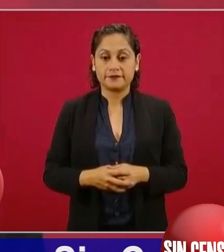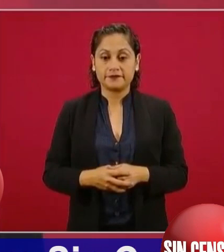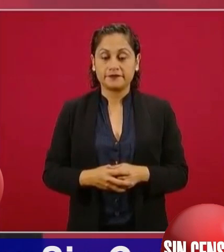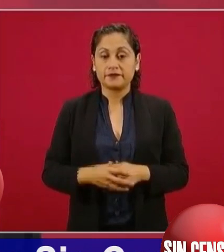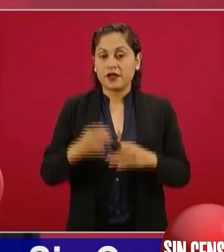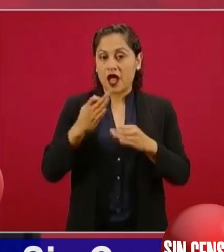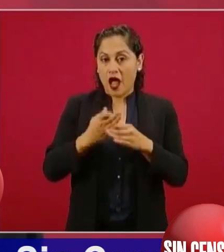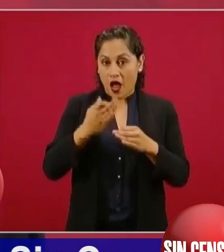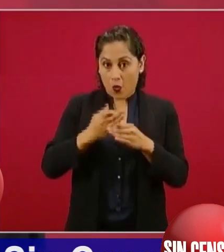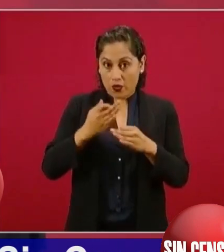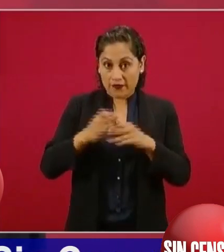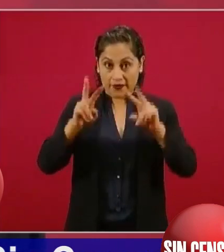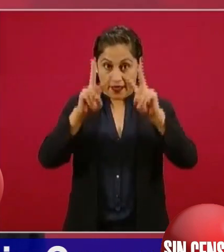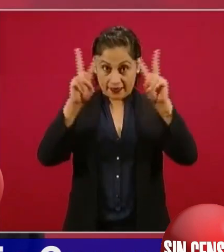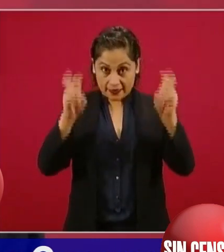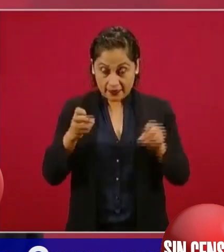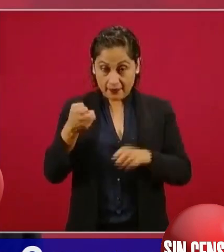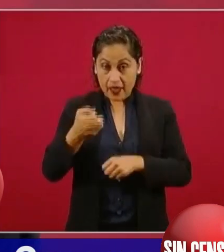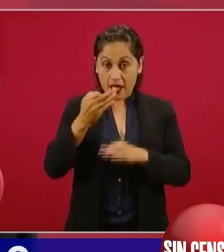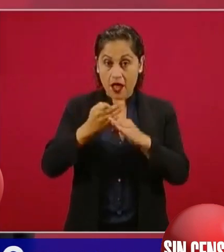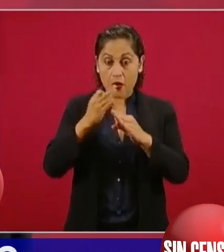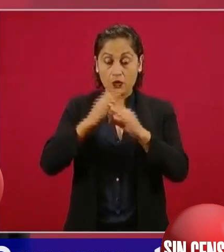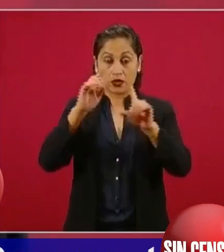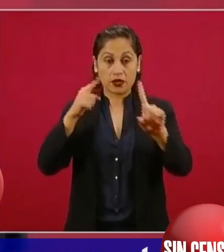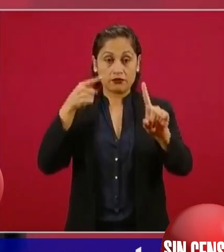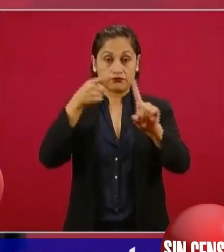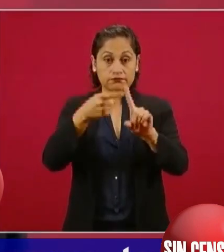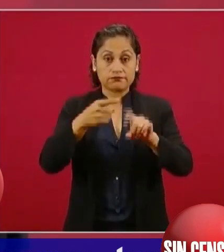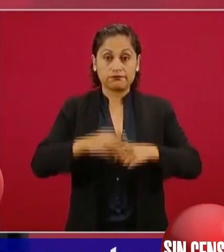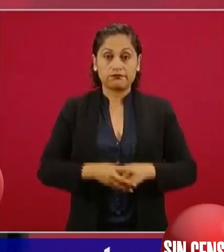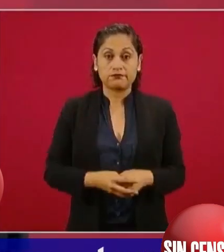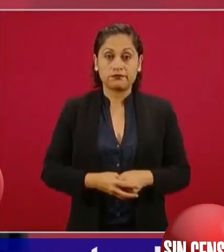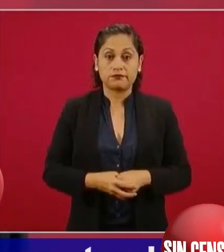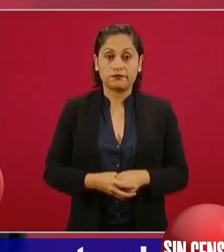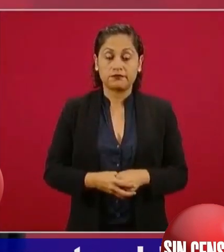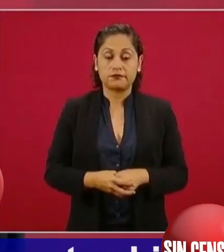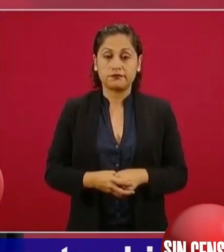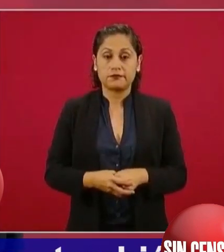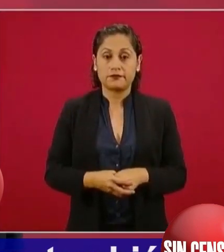el tema de